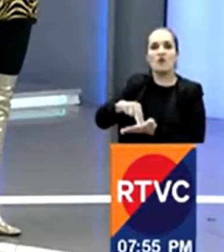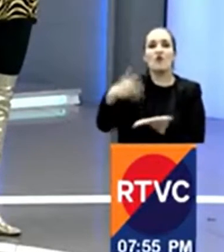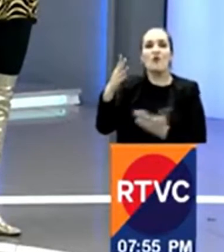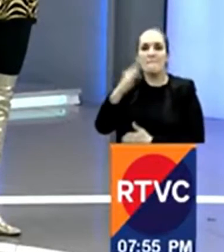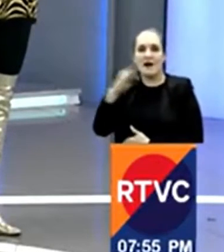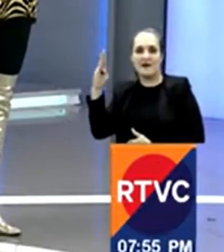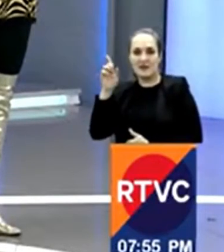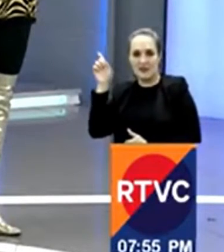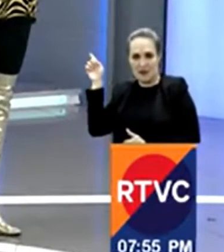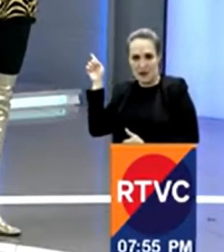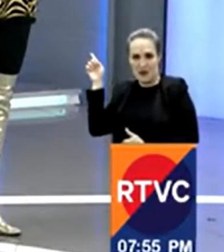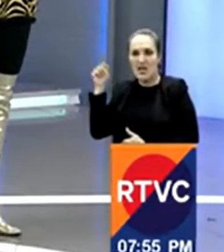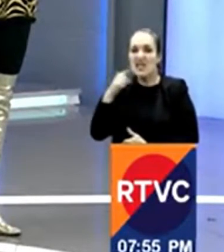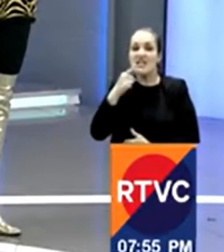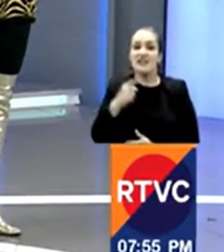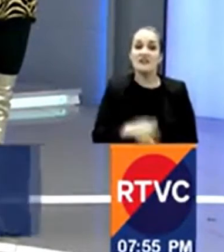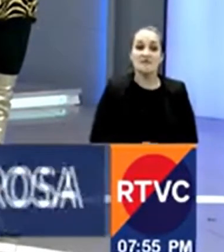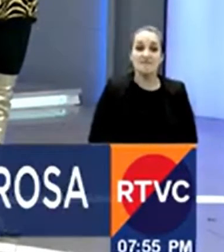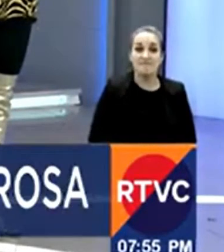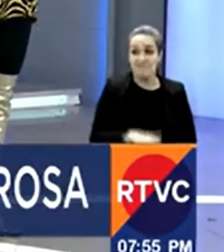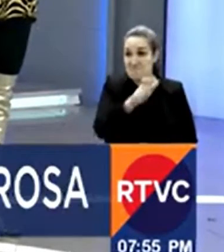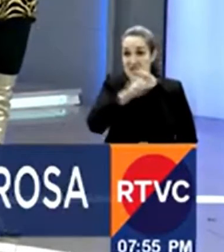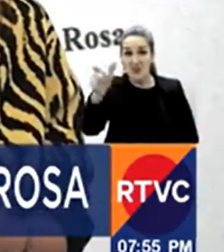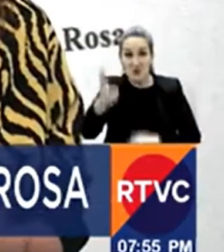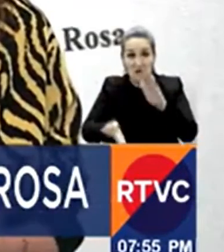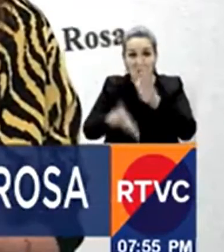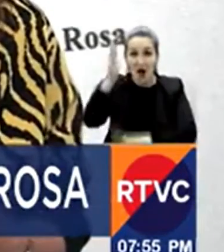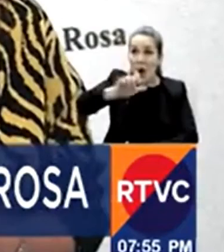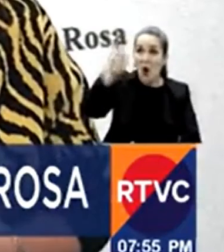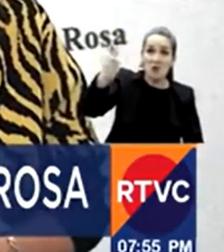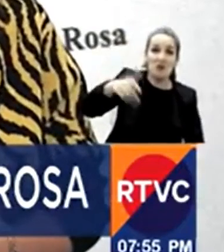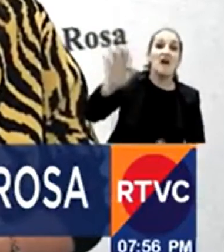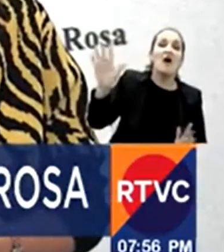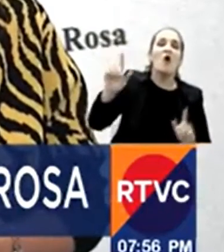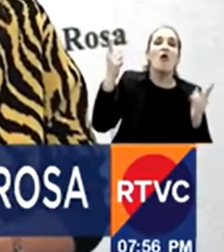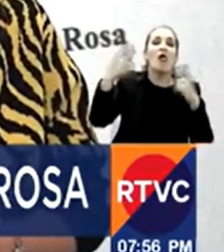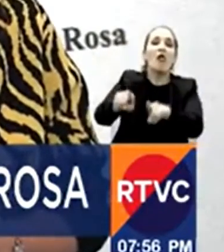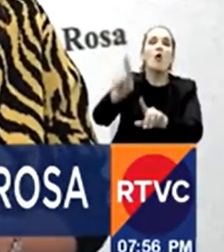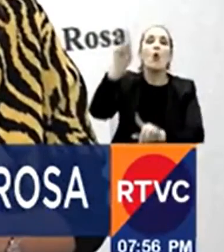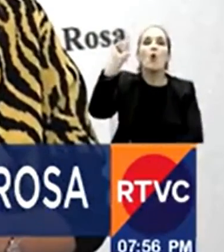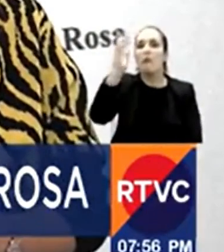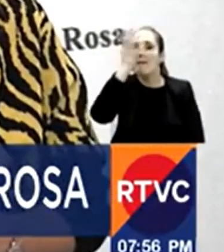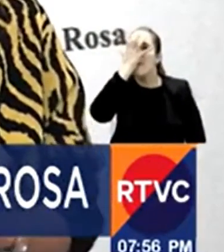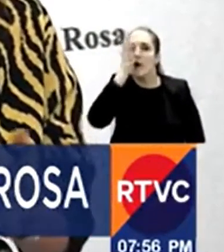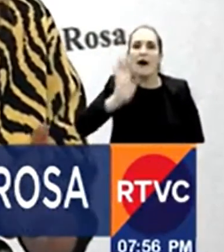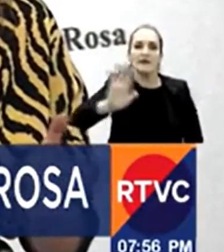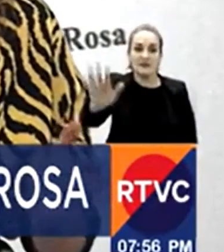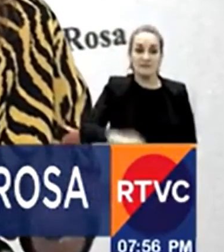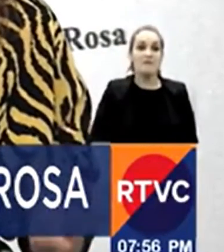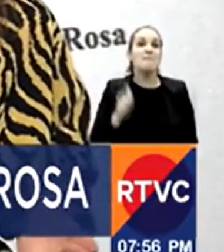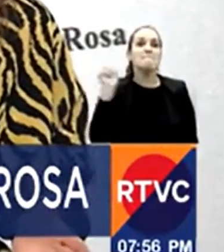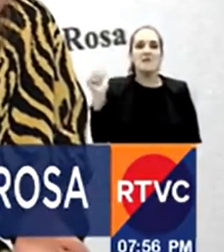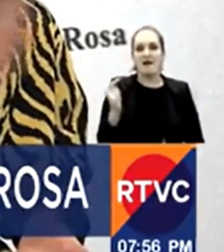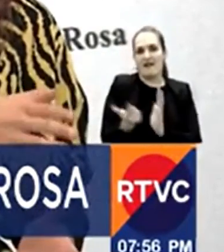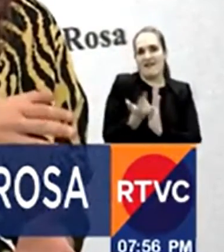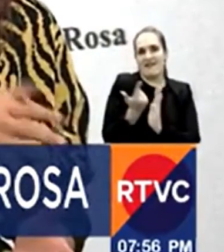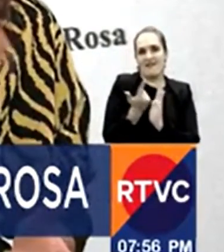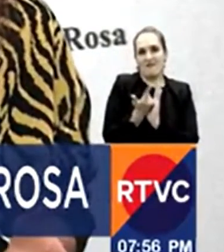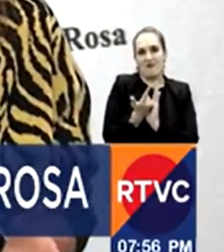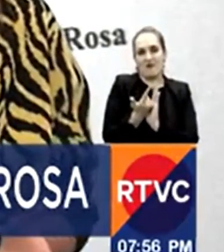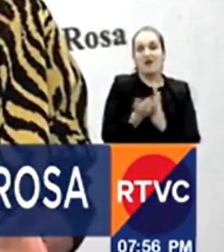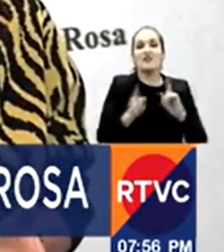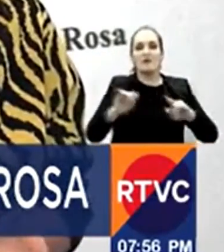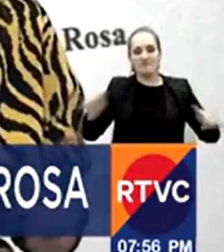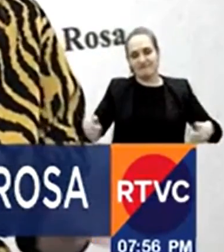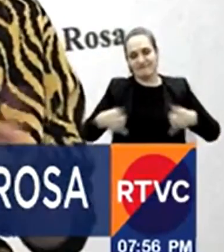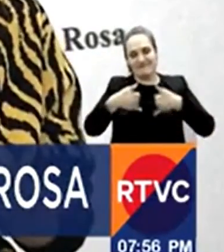da el siguiente consejo. Los hombres se van por sinvergüenzas. La cita aparece en su libro Los hijos de ella y en una conversación entre doña